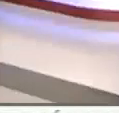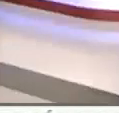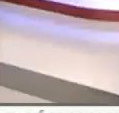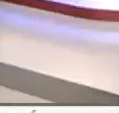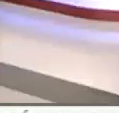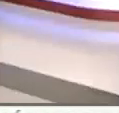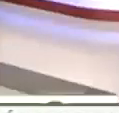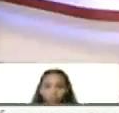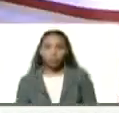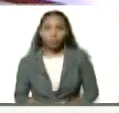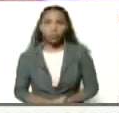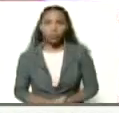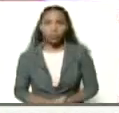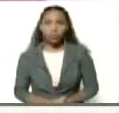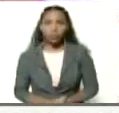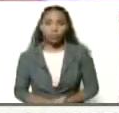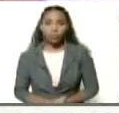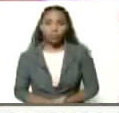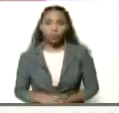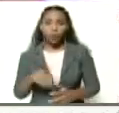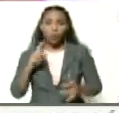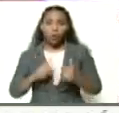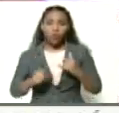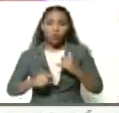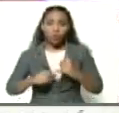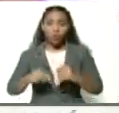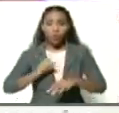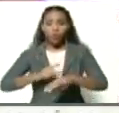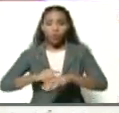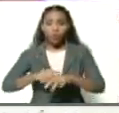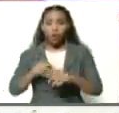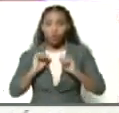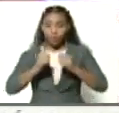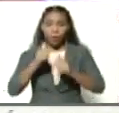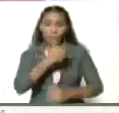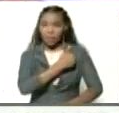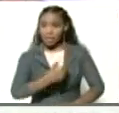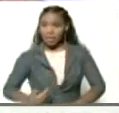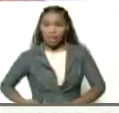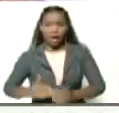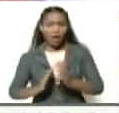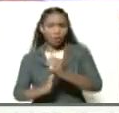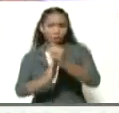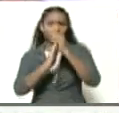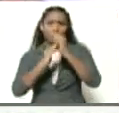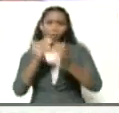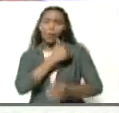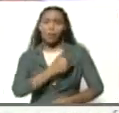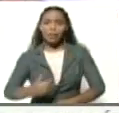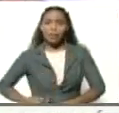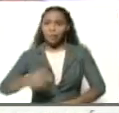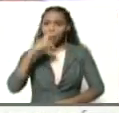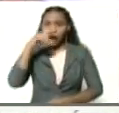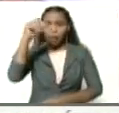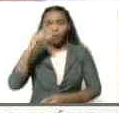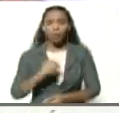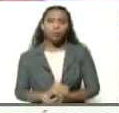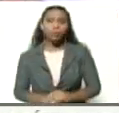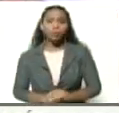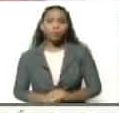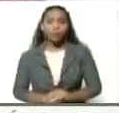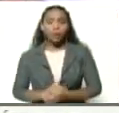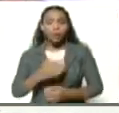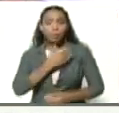Esta hora se genera información de último minuto. Arranca la transmisión presidencial encabezada por el dignatario venezolano Nicolás Maduro